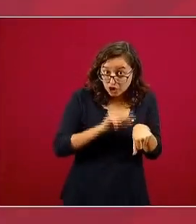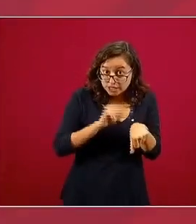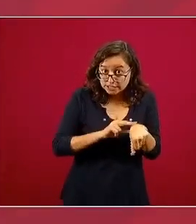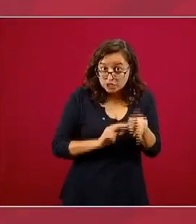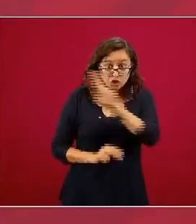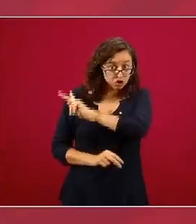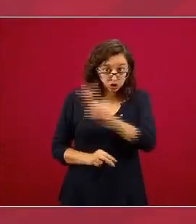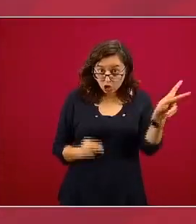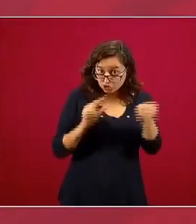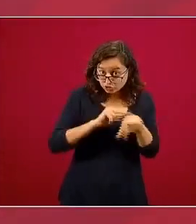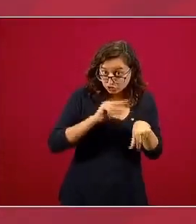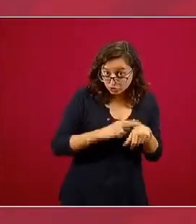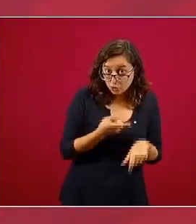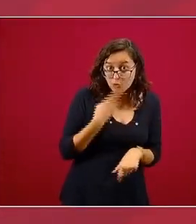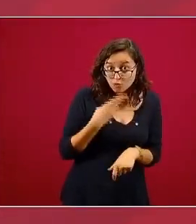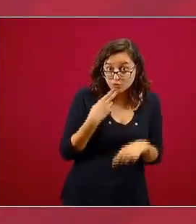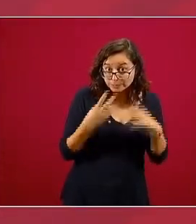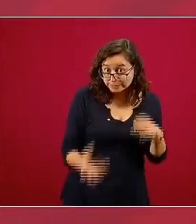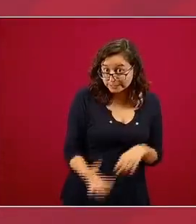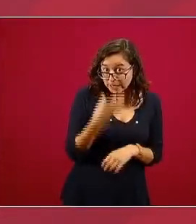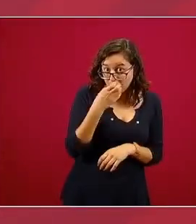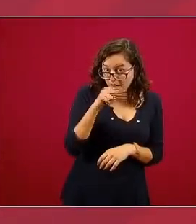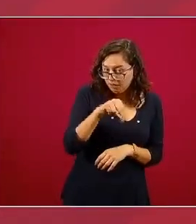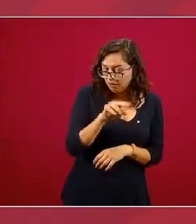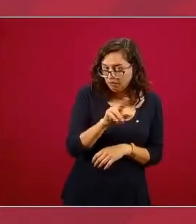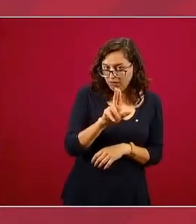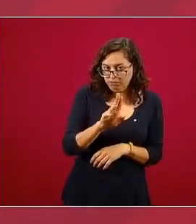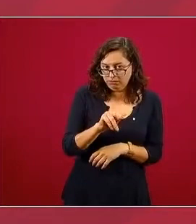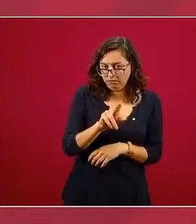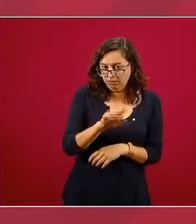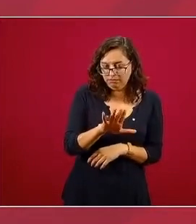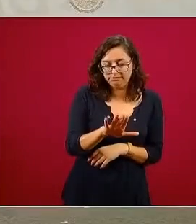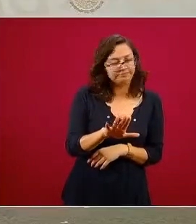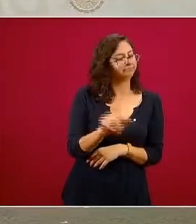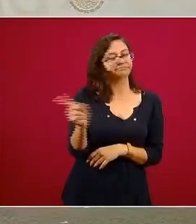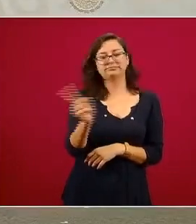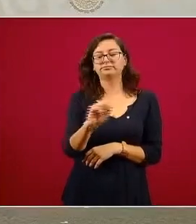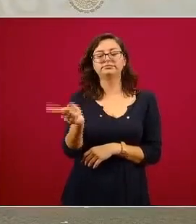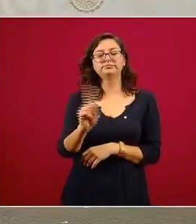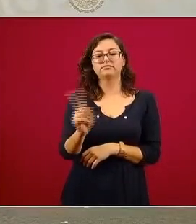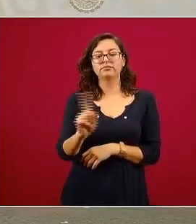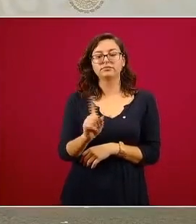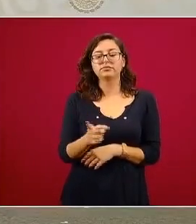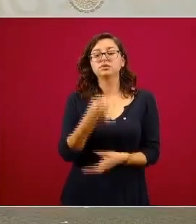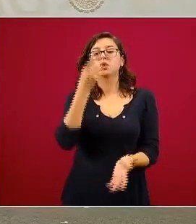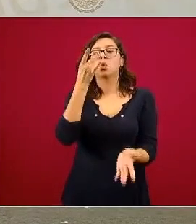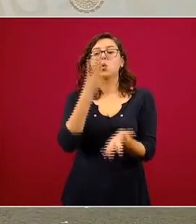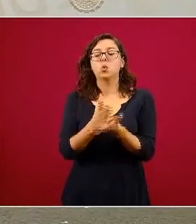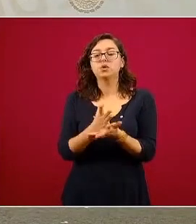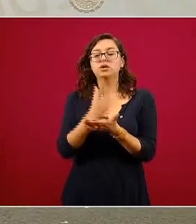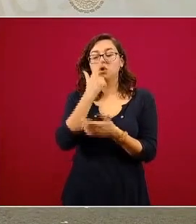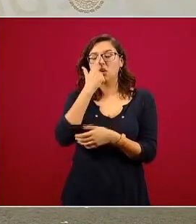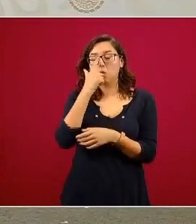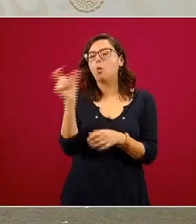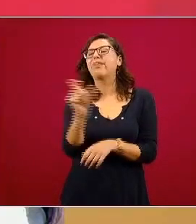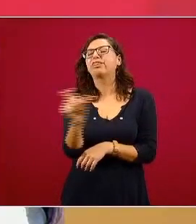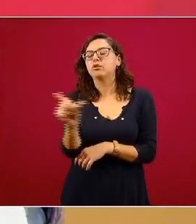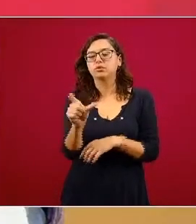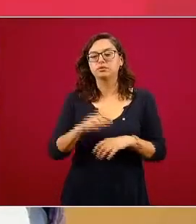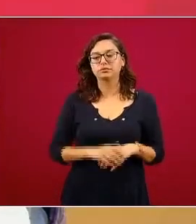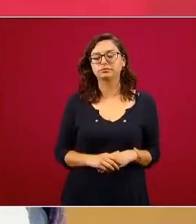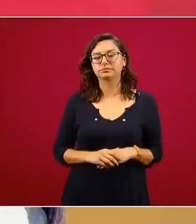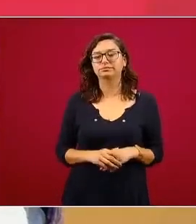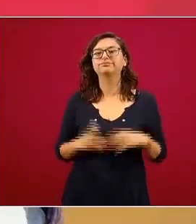sospechoso confirmado de COVID requiera una N95. De hecho, la N95 está solamente indicada en aquellos procedimientos en donde se